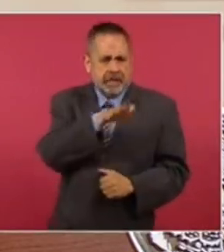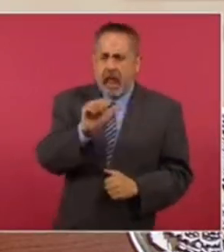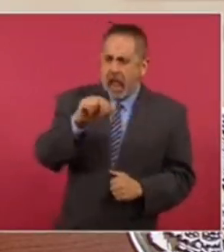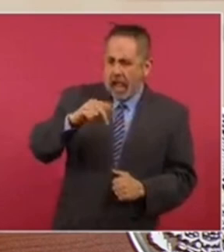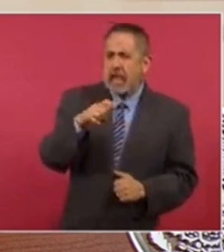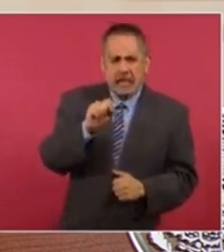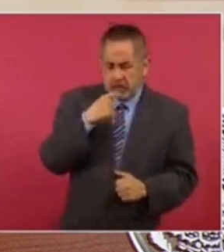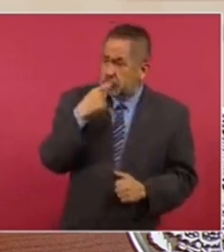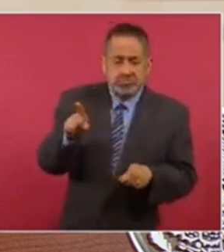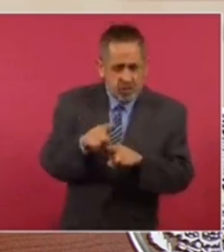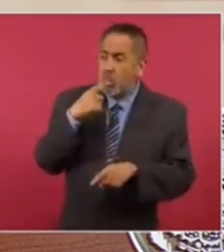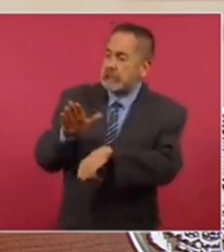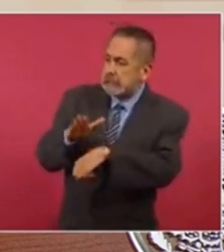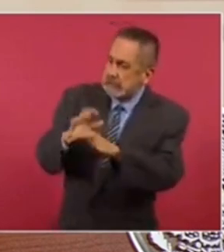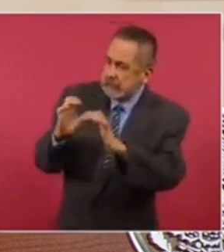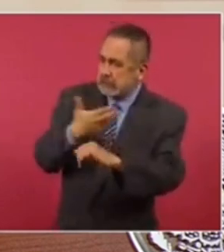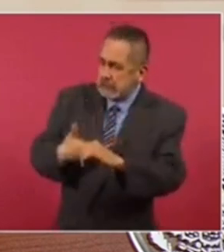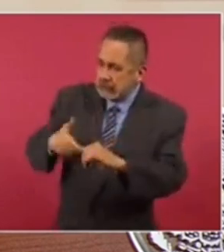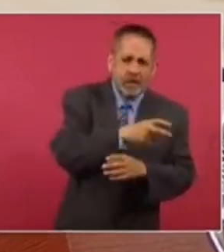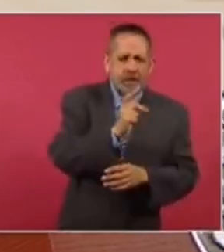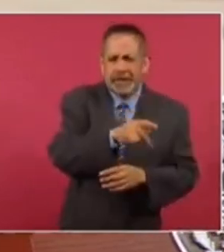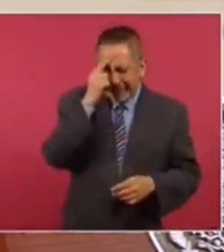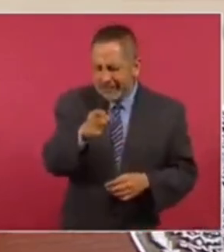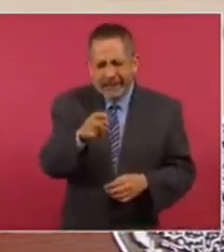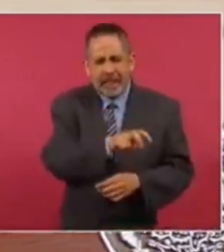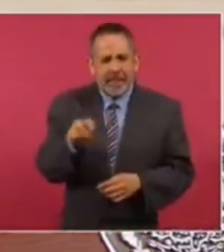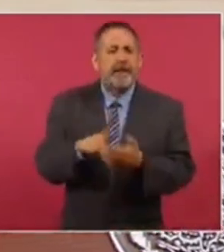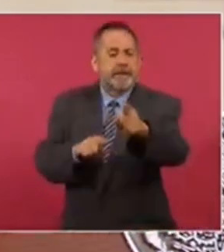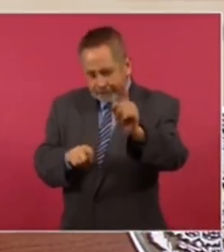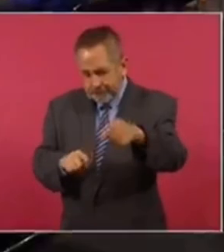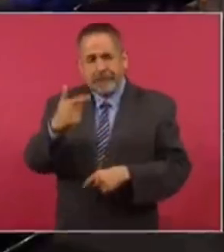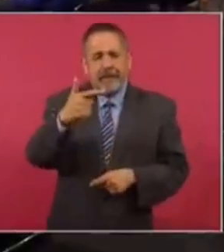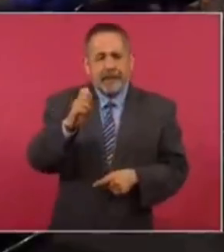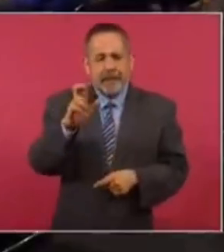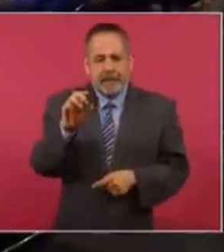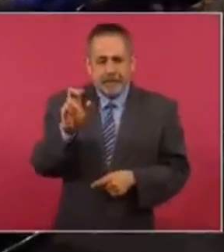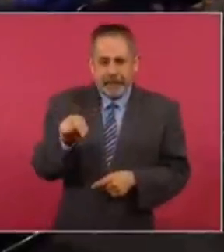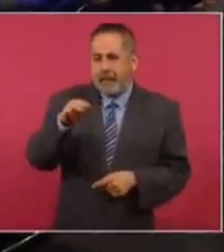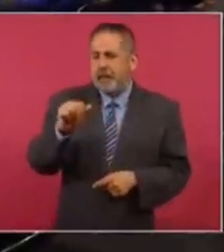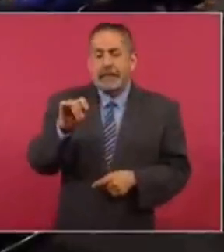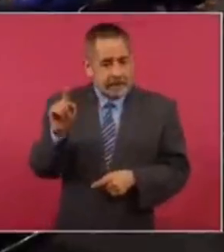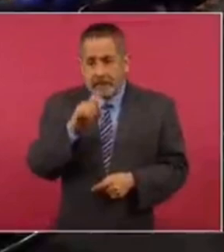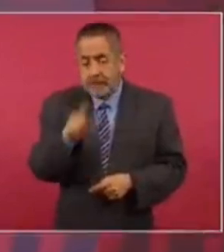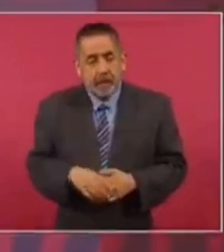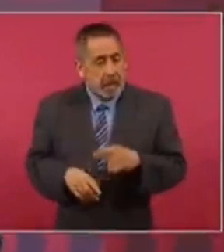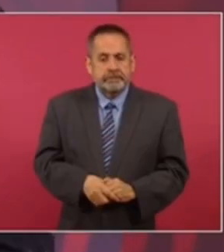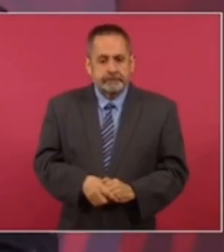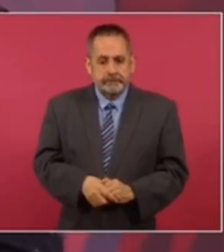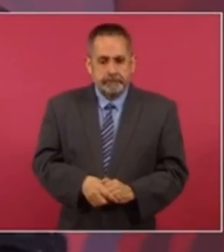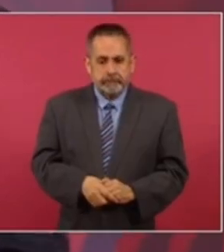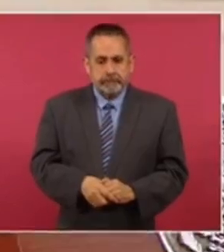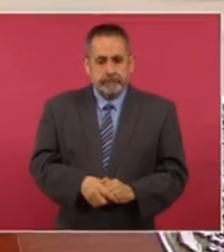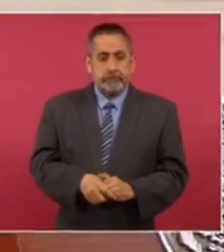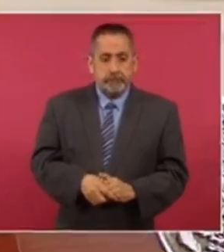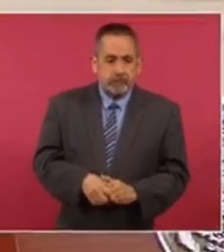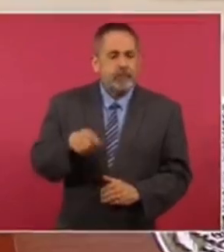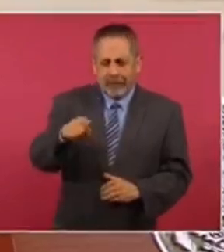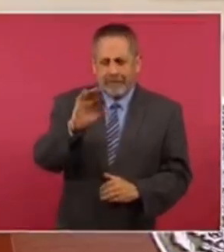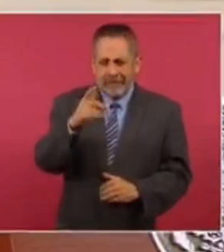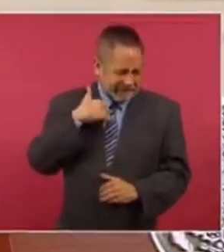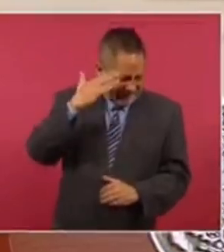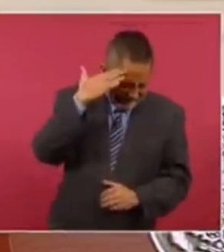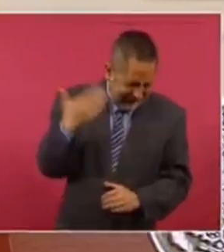Ángeles, sí, sostiene eso, y otros. Germán Martínez, él también dice eso, que sí sabía,